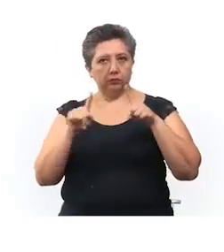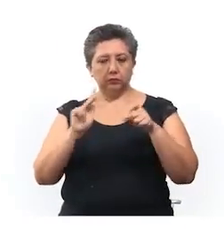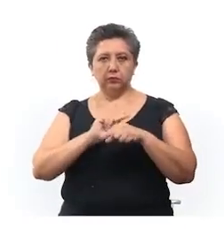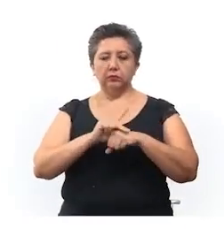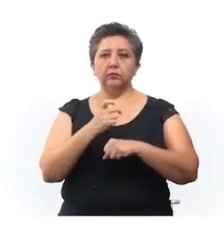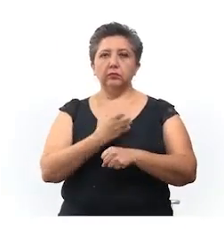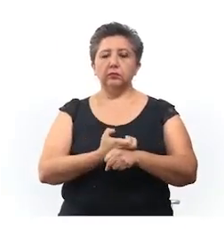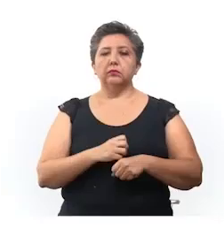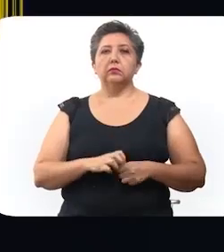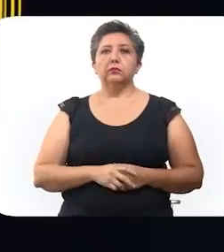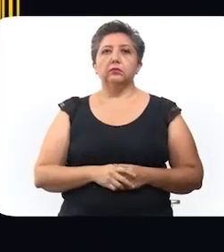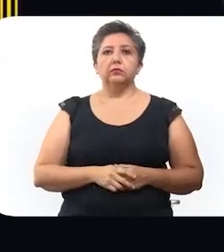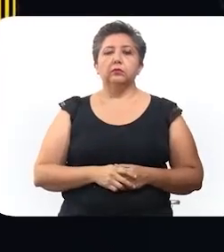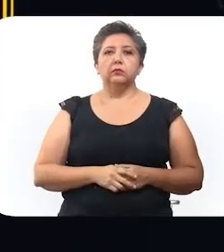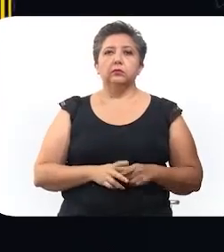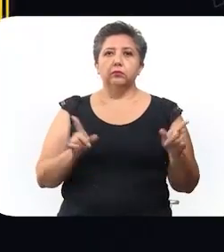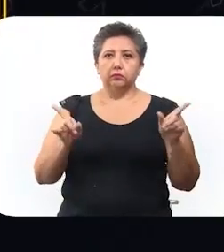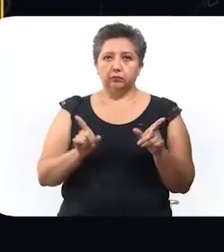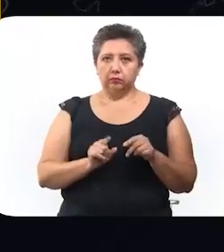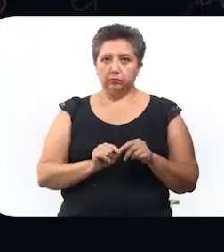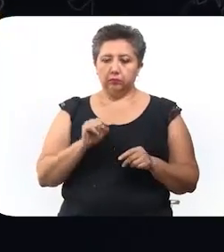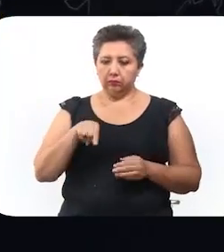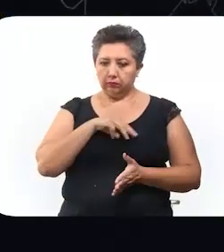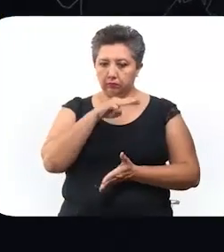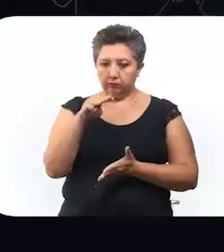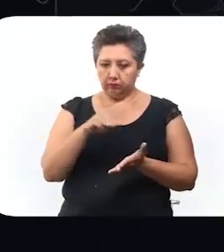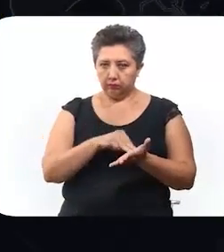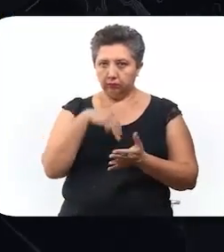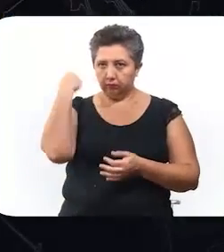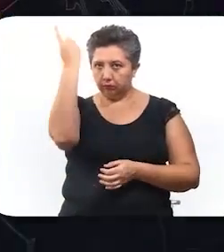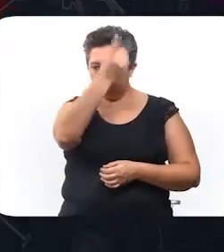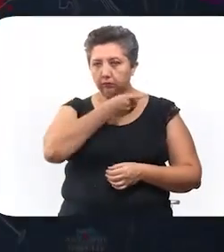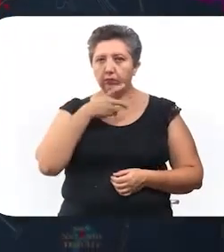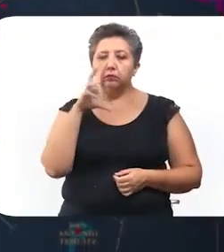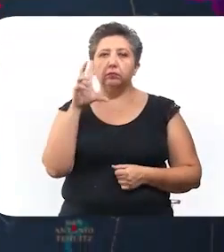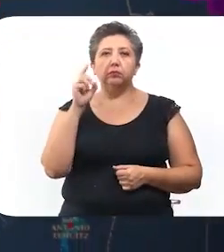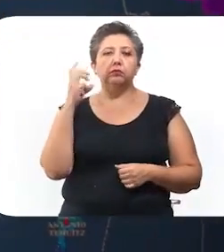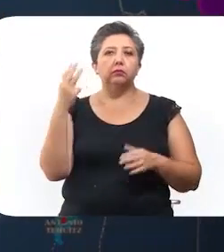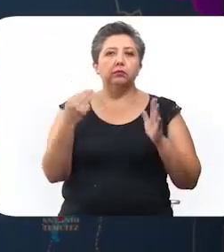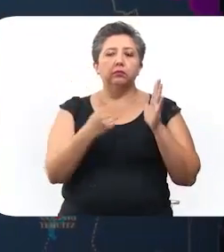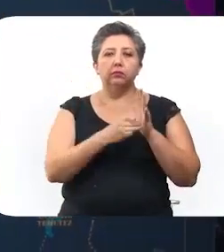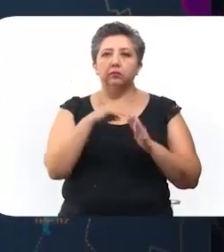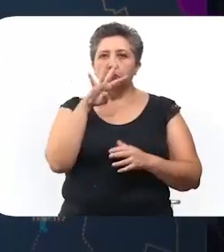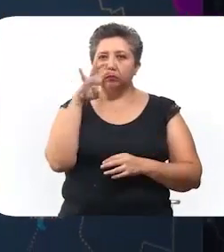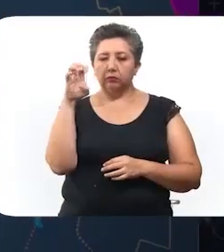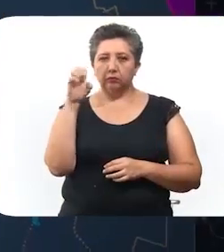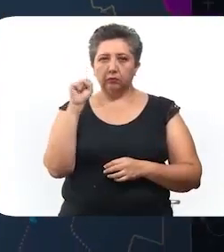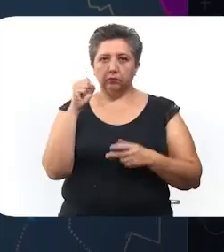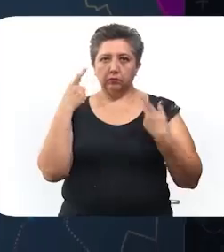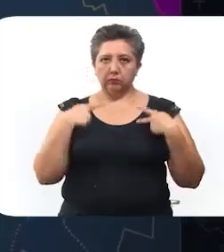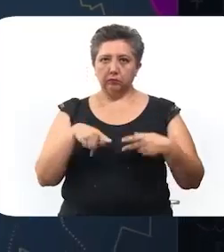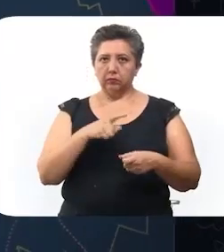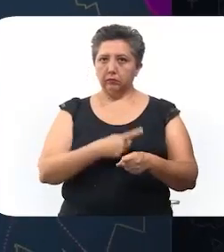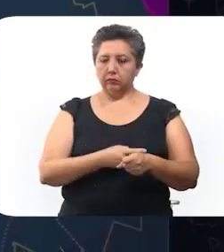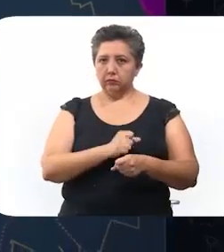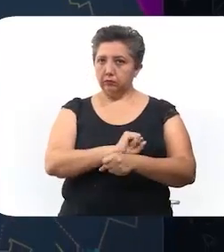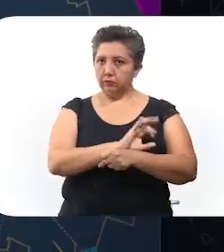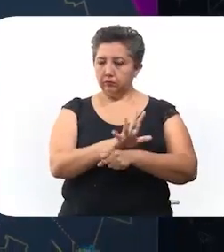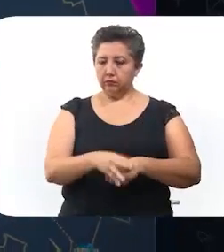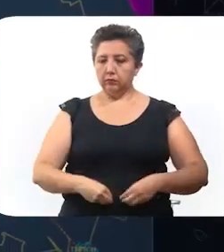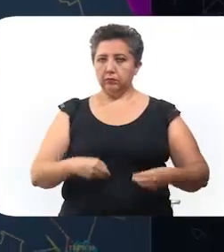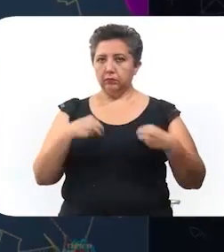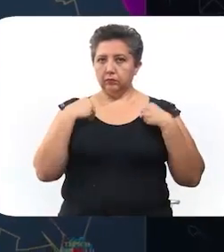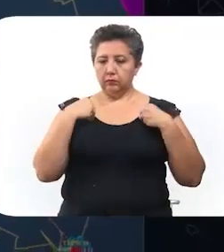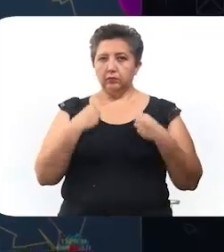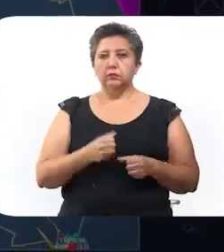país u otro estado. Específicamente en Mérida se han diagnosticado 33.460 personas contagiadas de coronavirus,